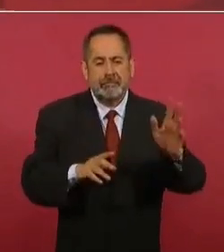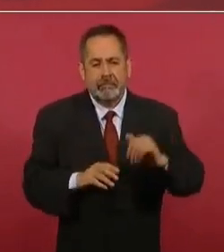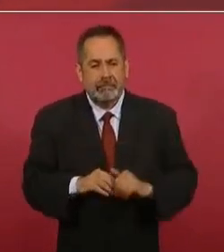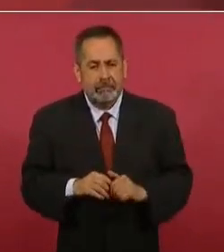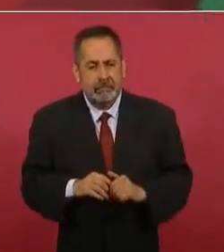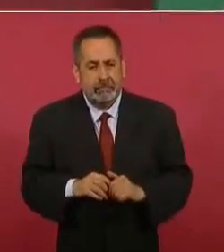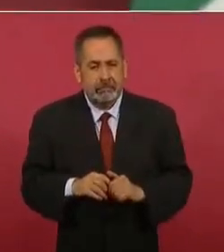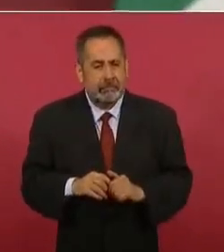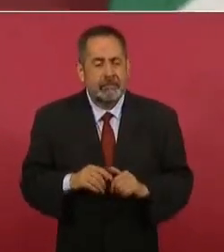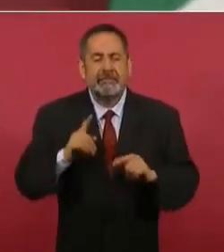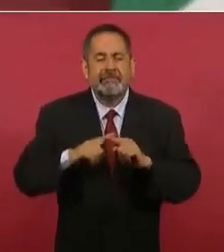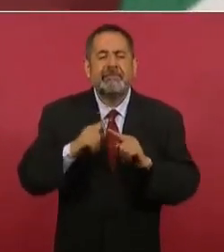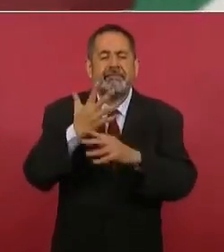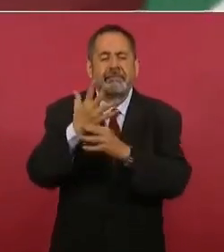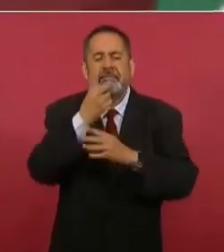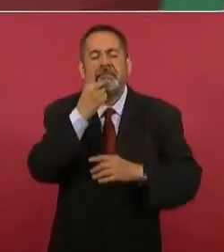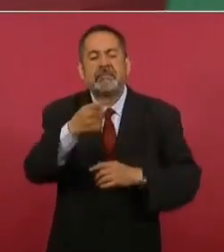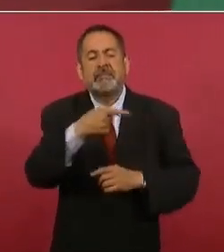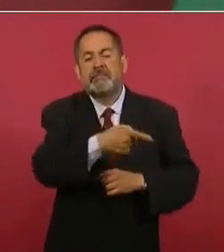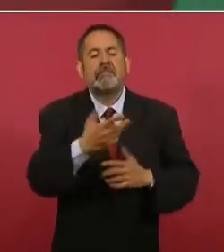servidor público,